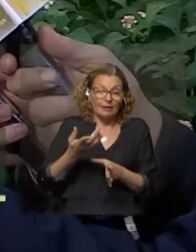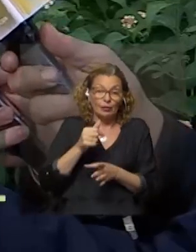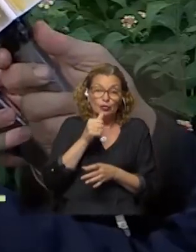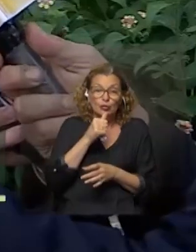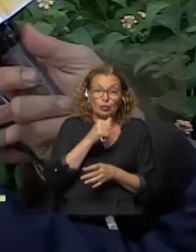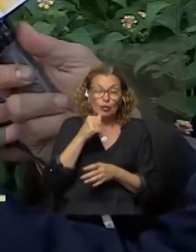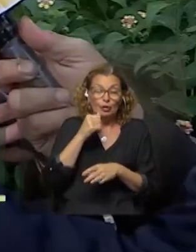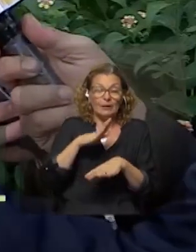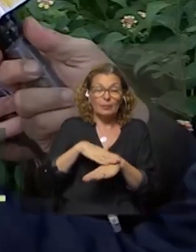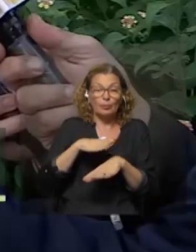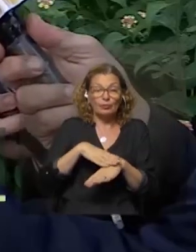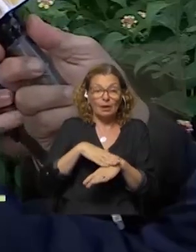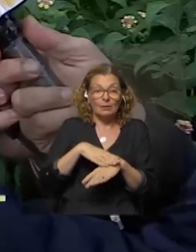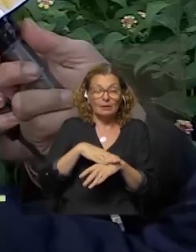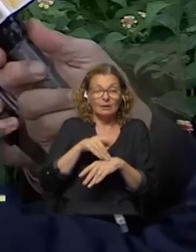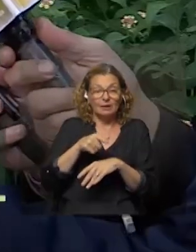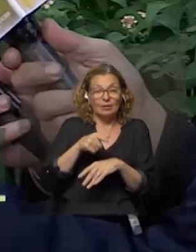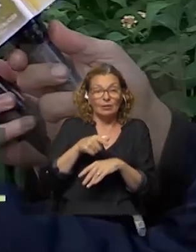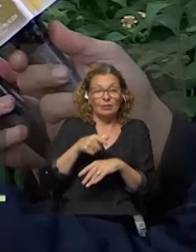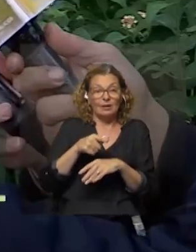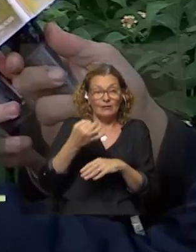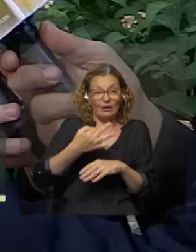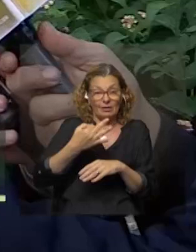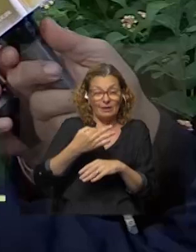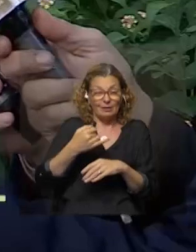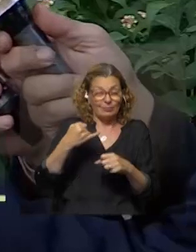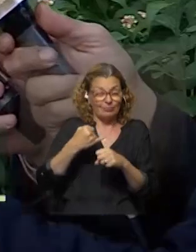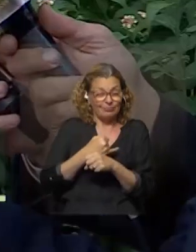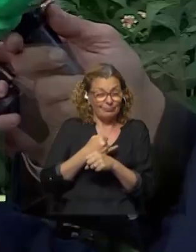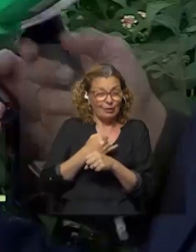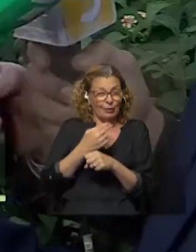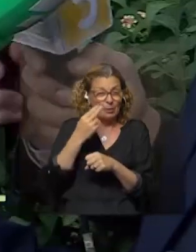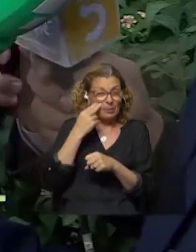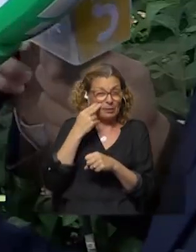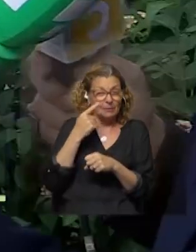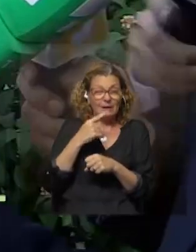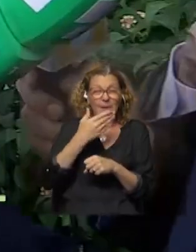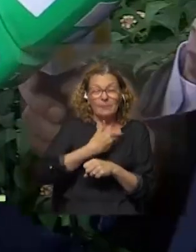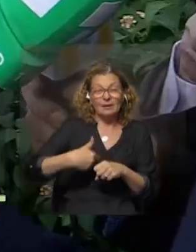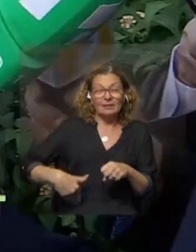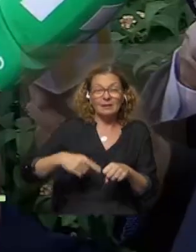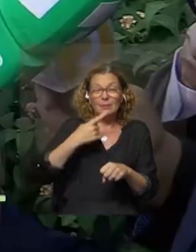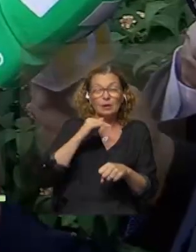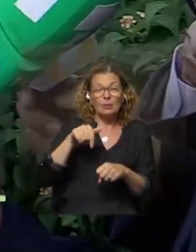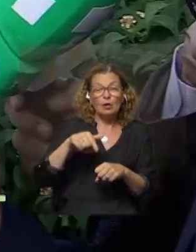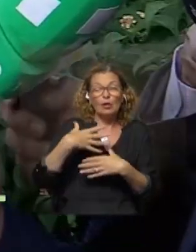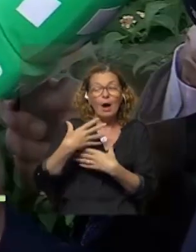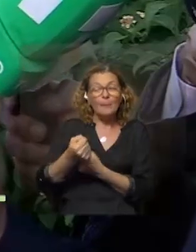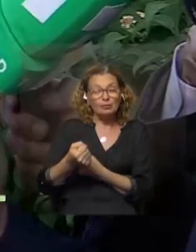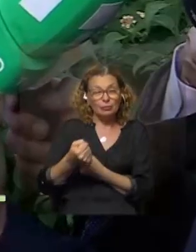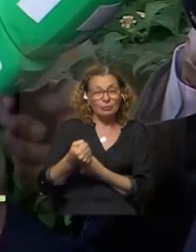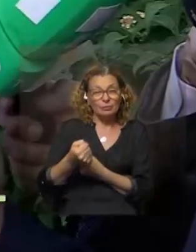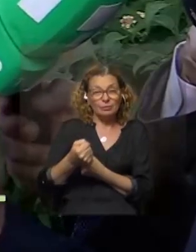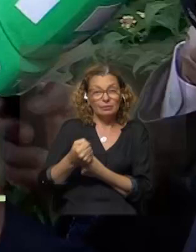responsables de esto que realmente perjudica y accidente por ejemplo hoy los respaldó estamos hablando de